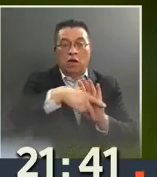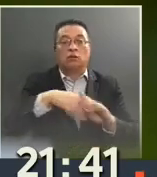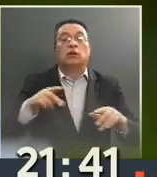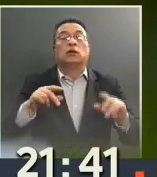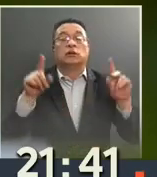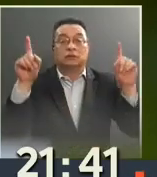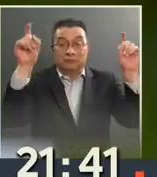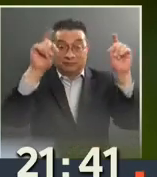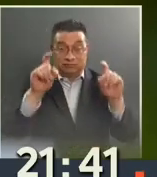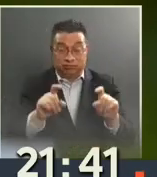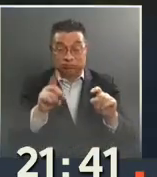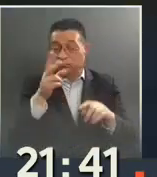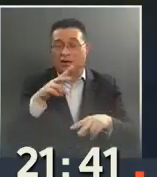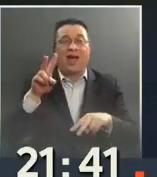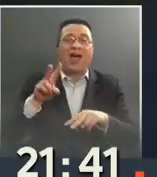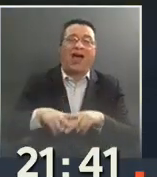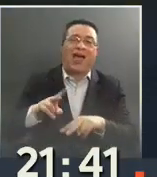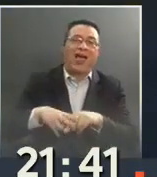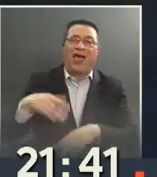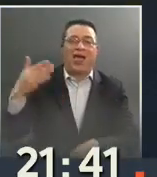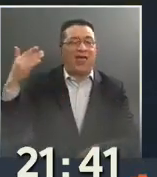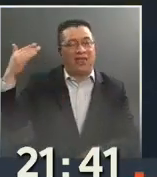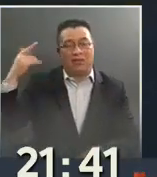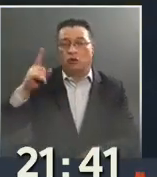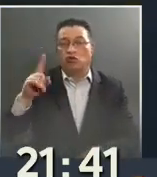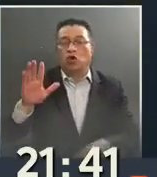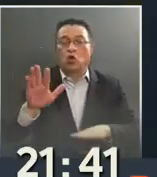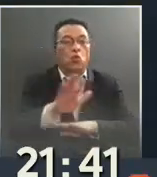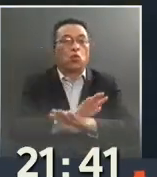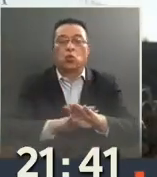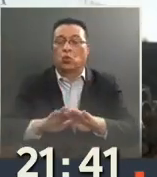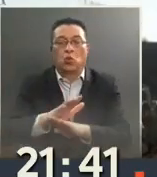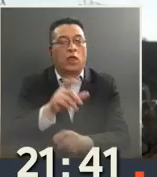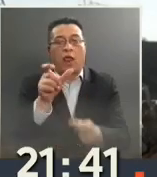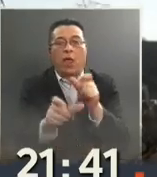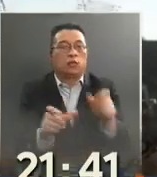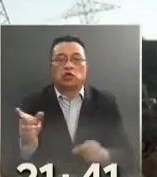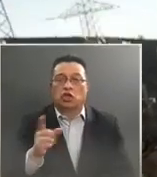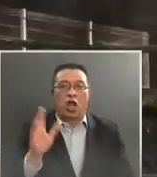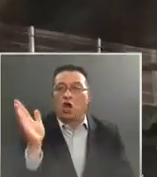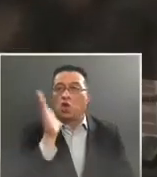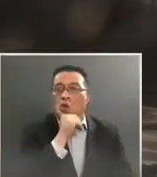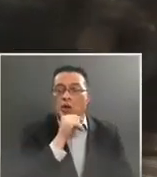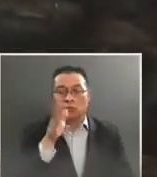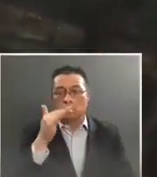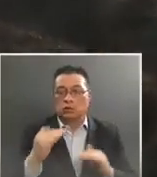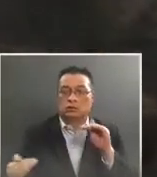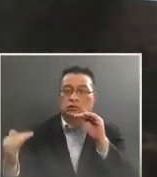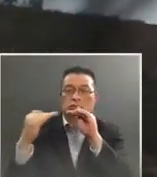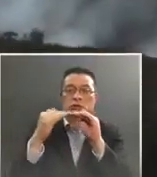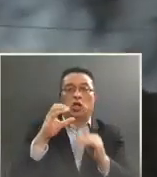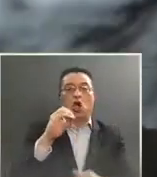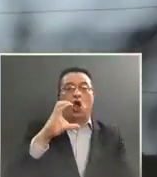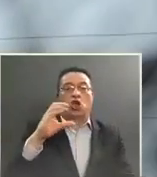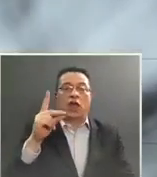es obsoleta y que no protege suficientemente a la población de acuerdo a estándares de la OECD.